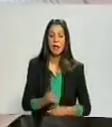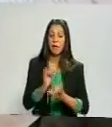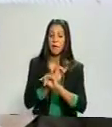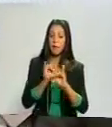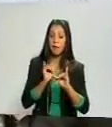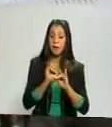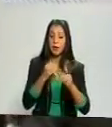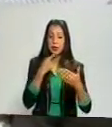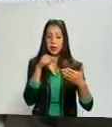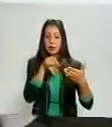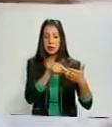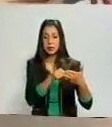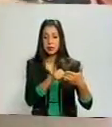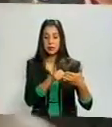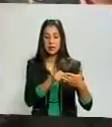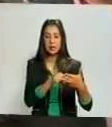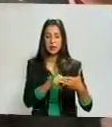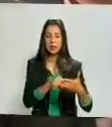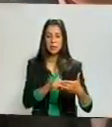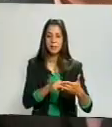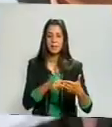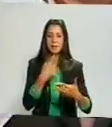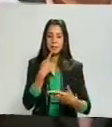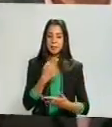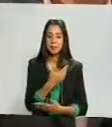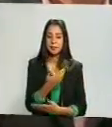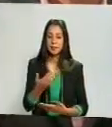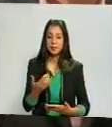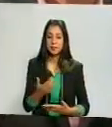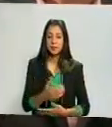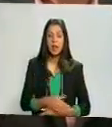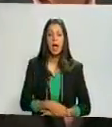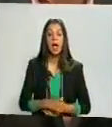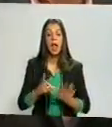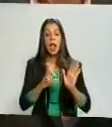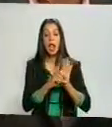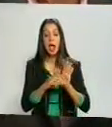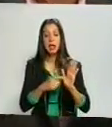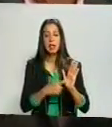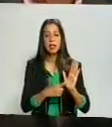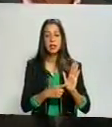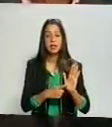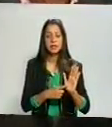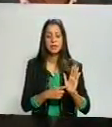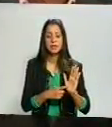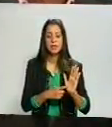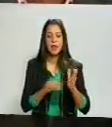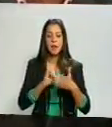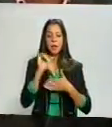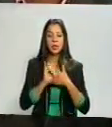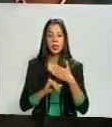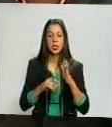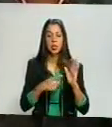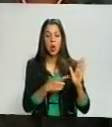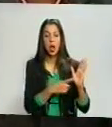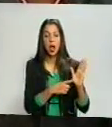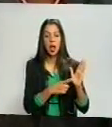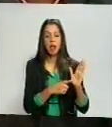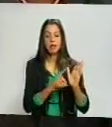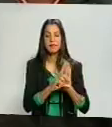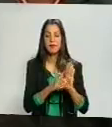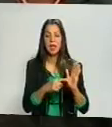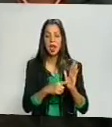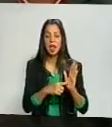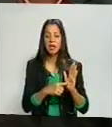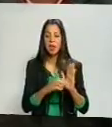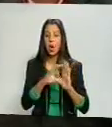Finalmente, yo quiero decir que esta ley, que este proyecto de ley